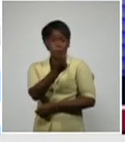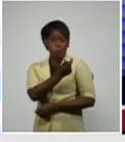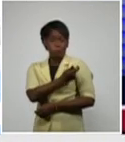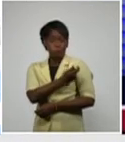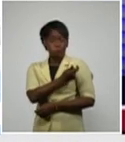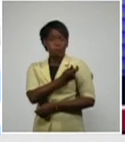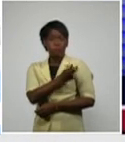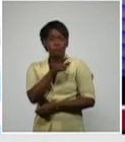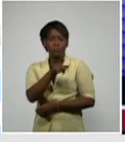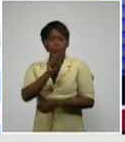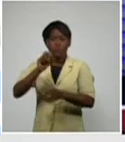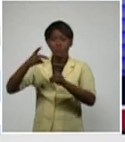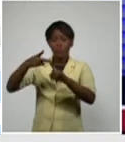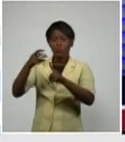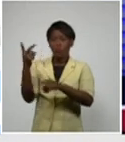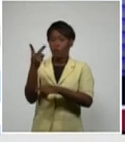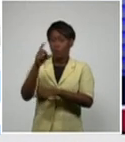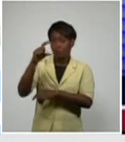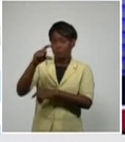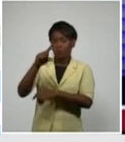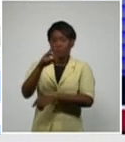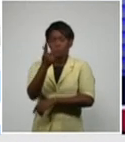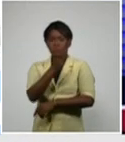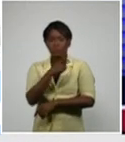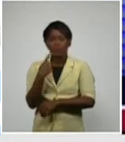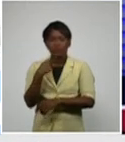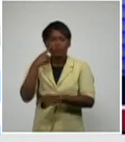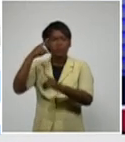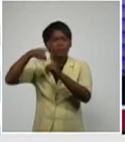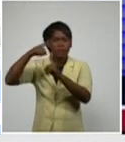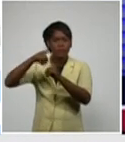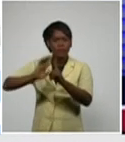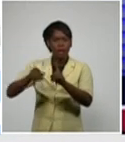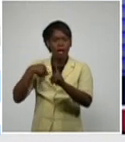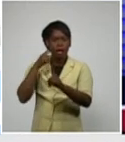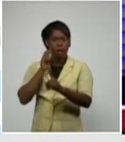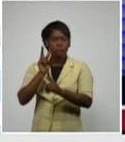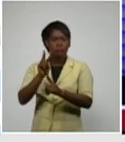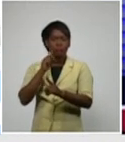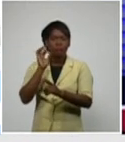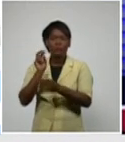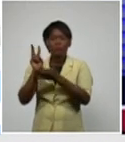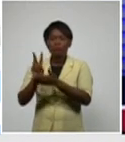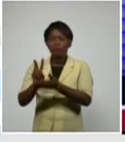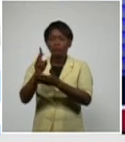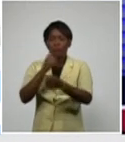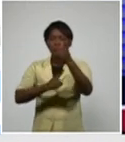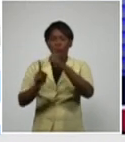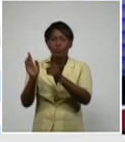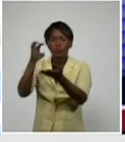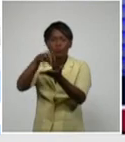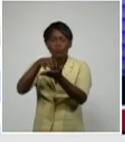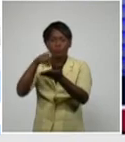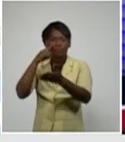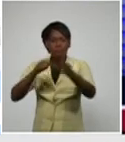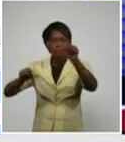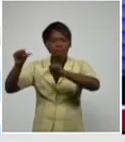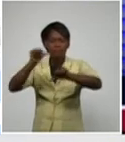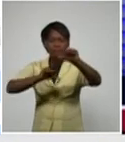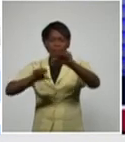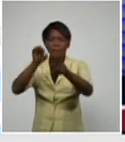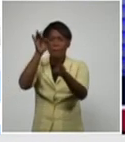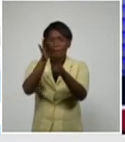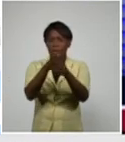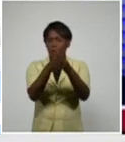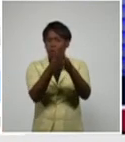también Abdala, y también hemos sido testigos en visitas que hemos hecho a los principales polos productores de estas vacunas, como ya ha comenzado el